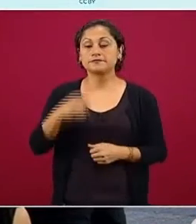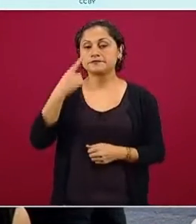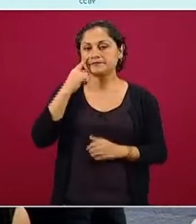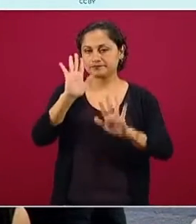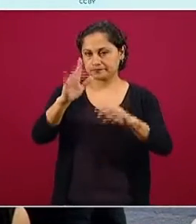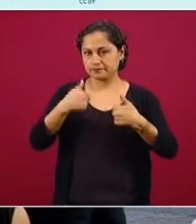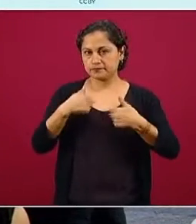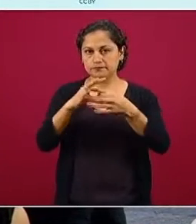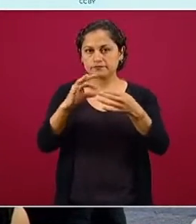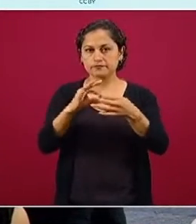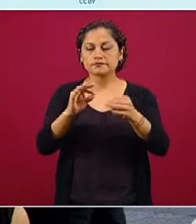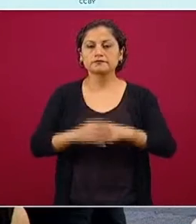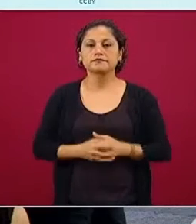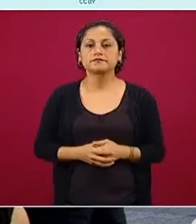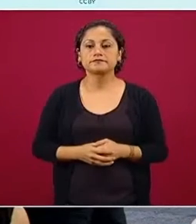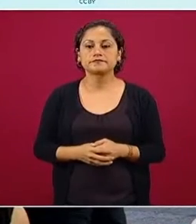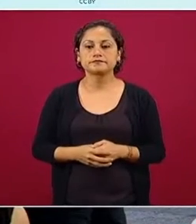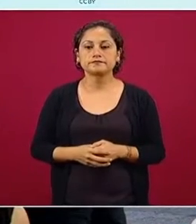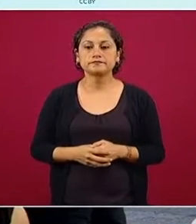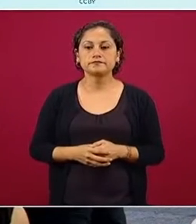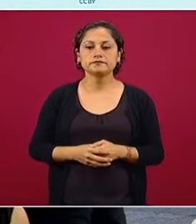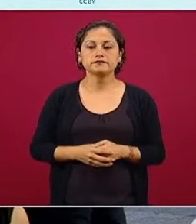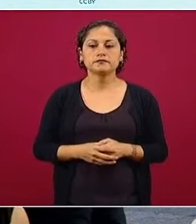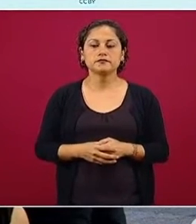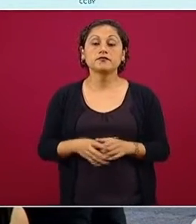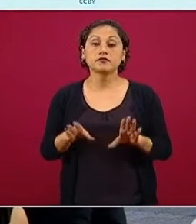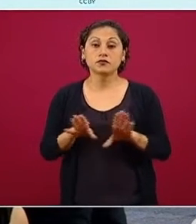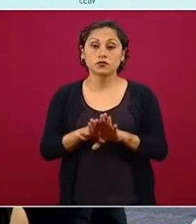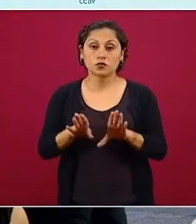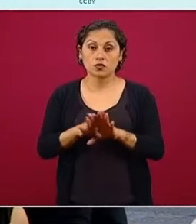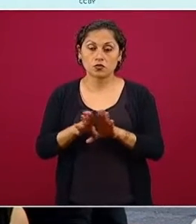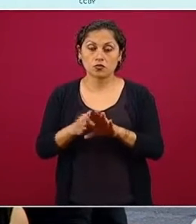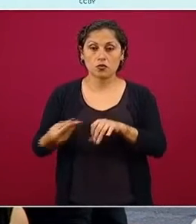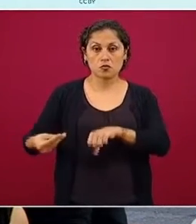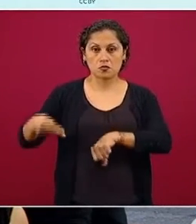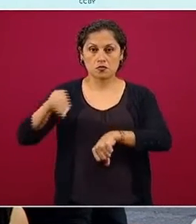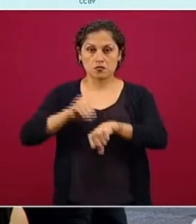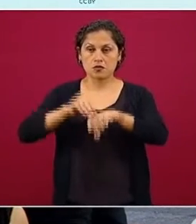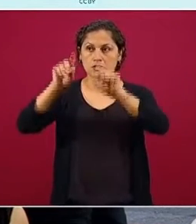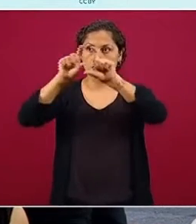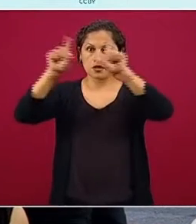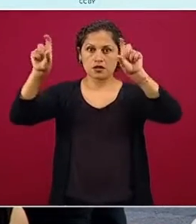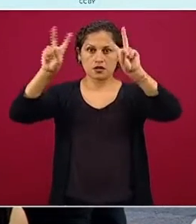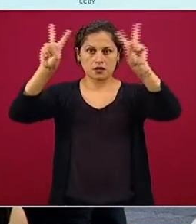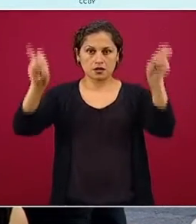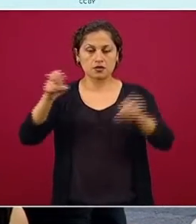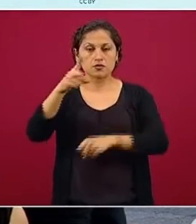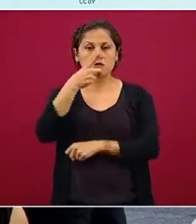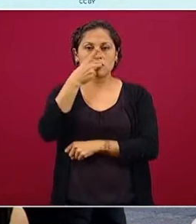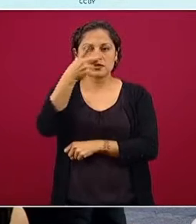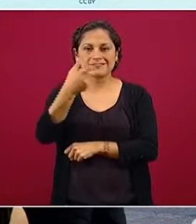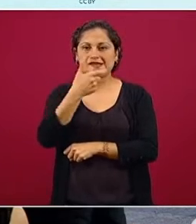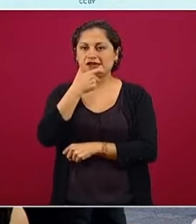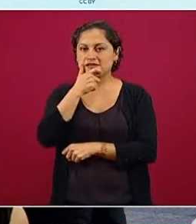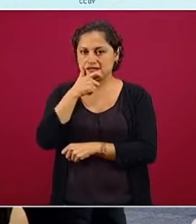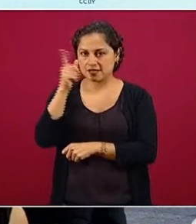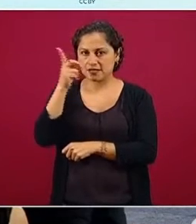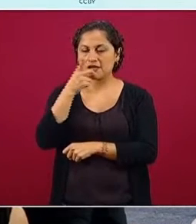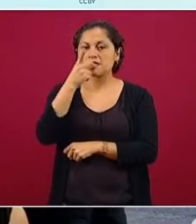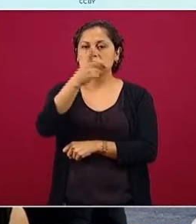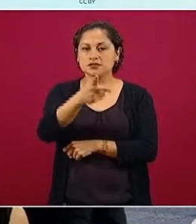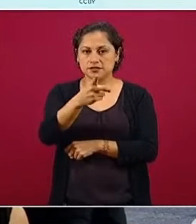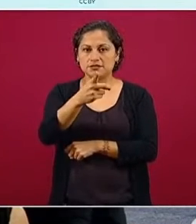parámetros. Lo que se va a representar aquí, y es lo que dice el título ahí en inglés, es el número diario